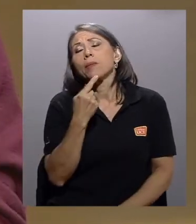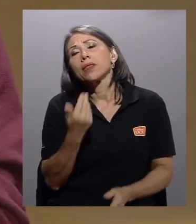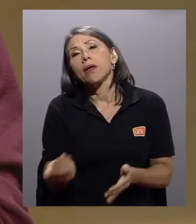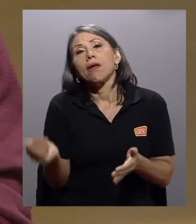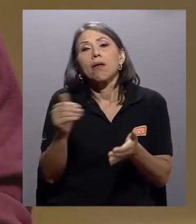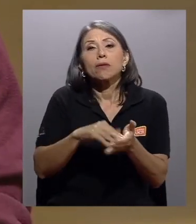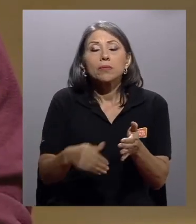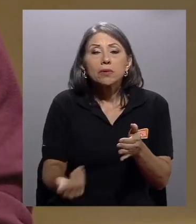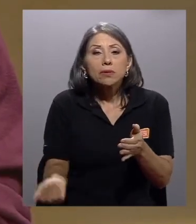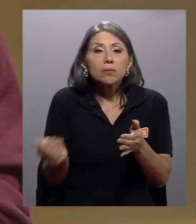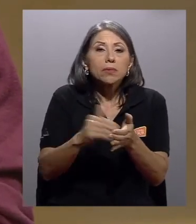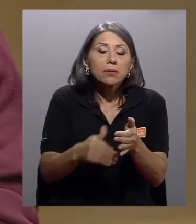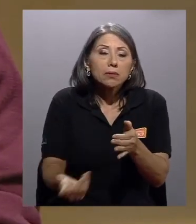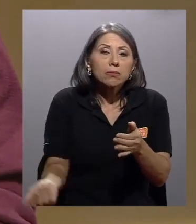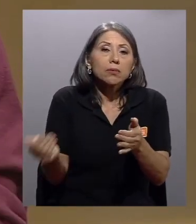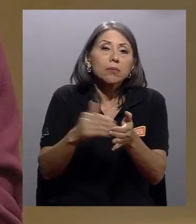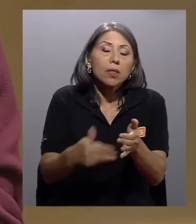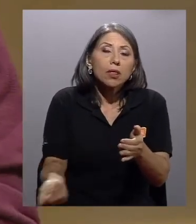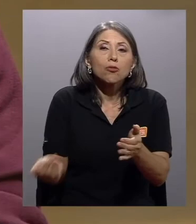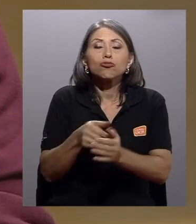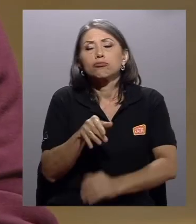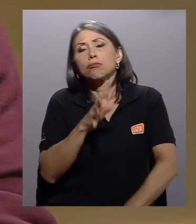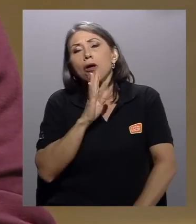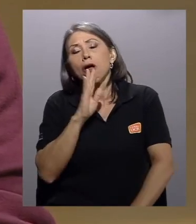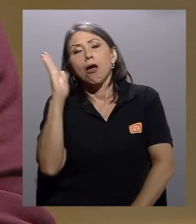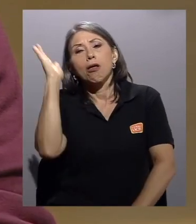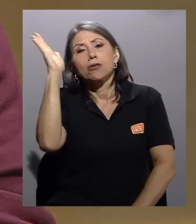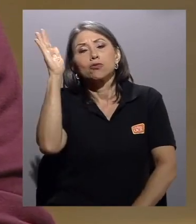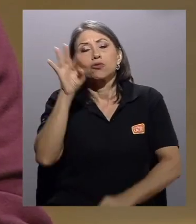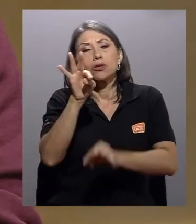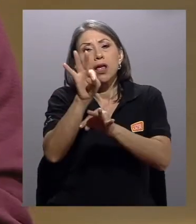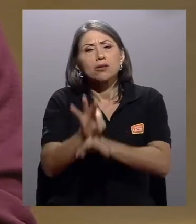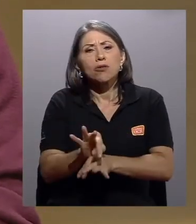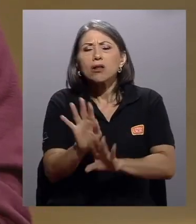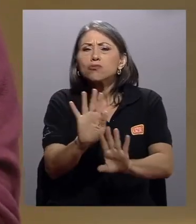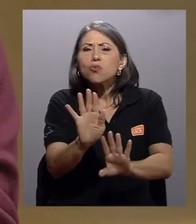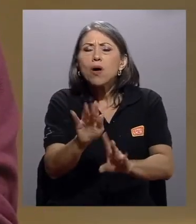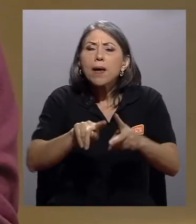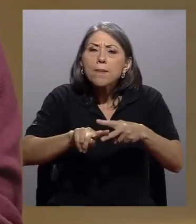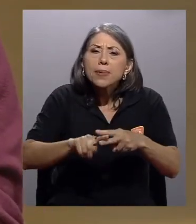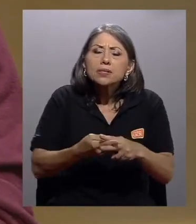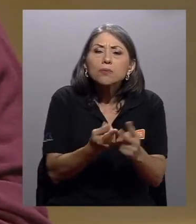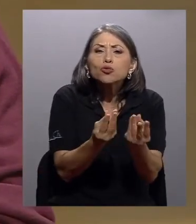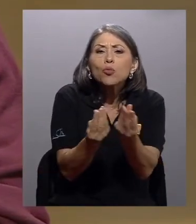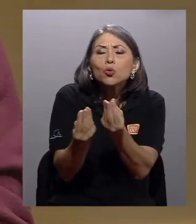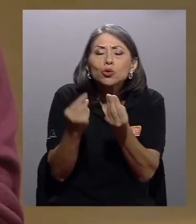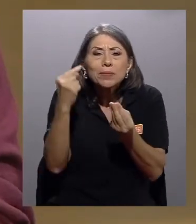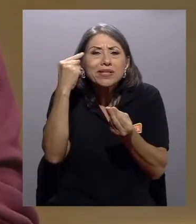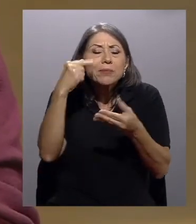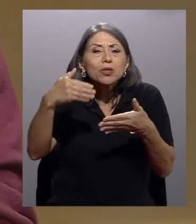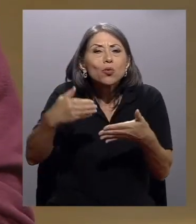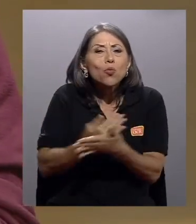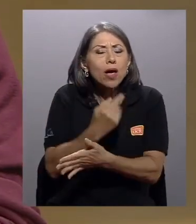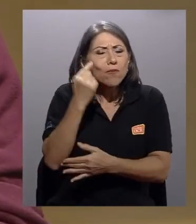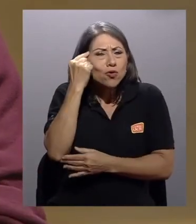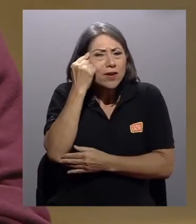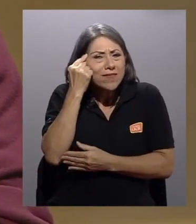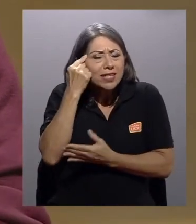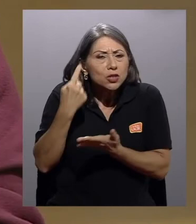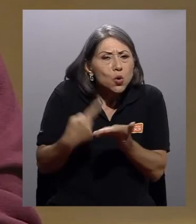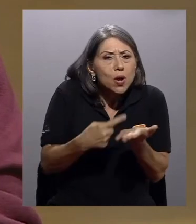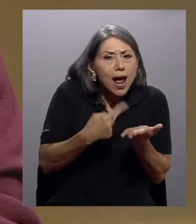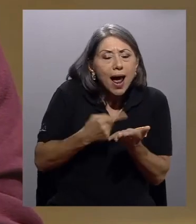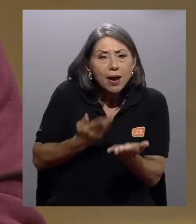discursos tradicionales y empecemos a producir pensamiento nuevo. Empecemos a reflexionar, a proponer